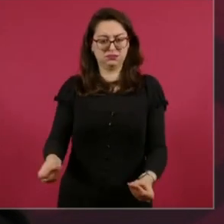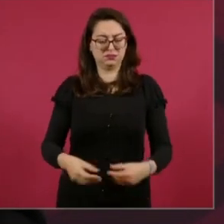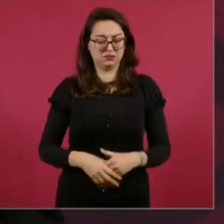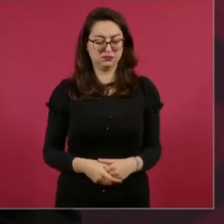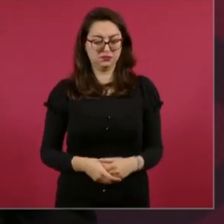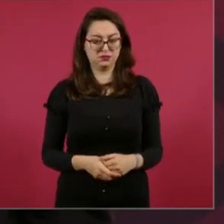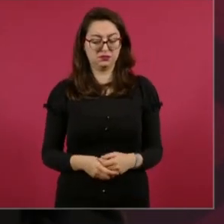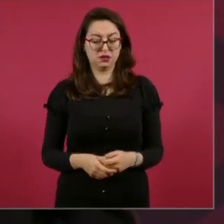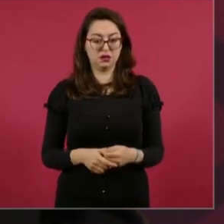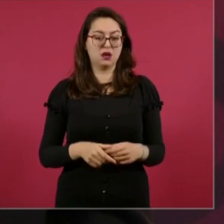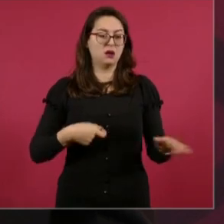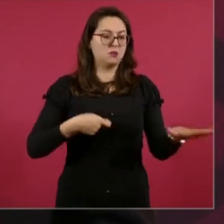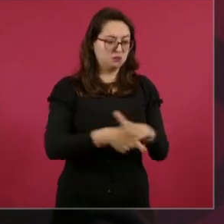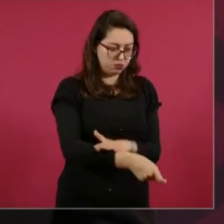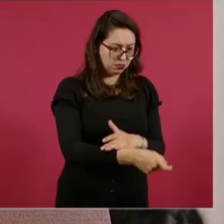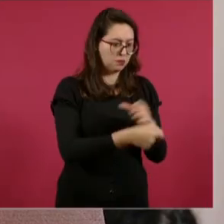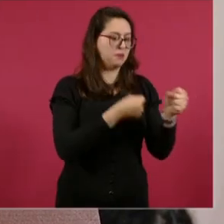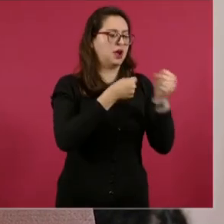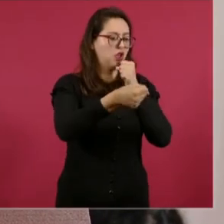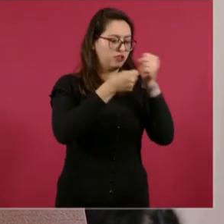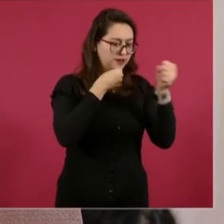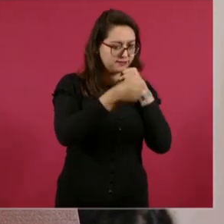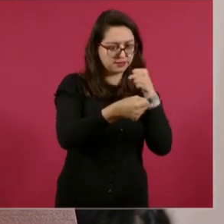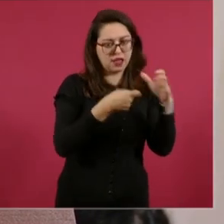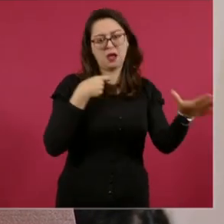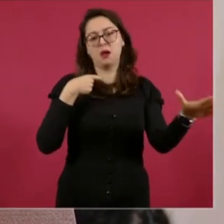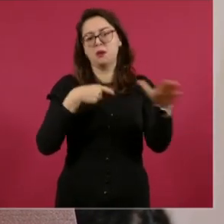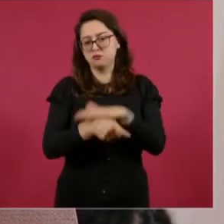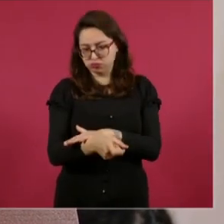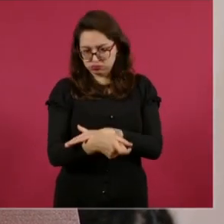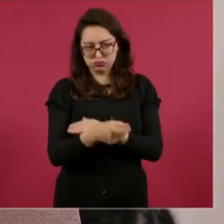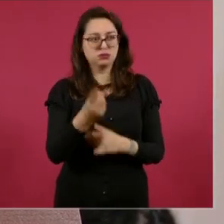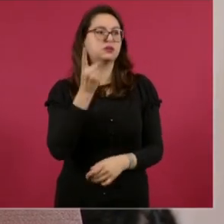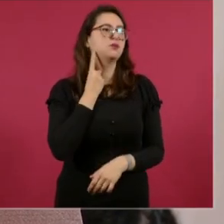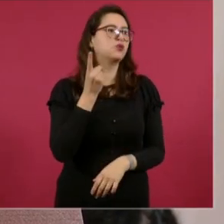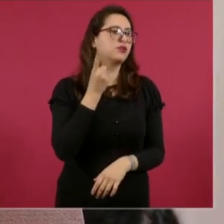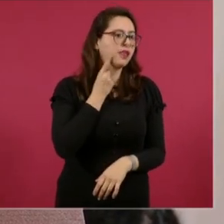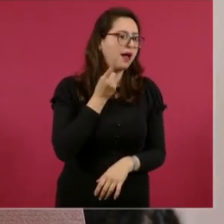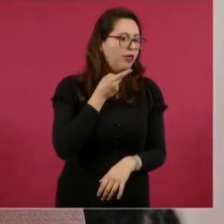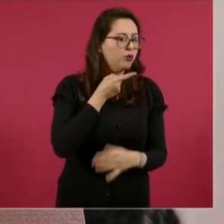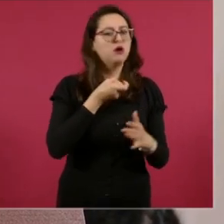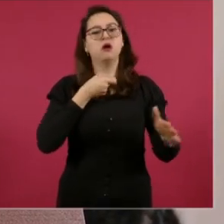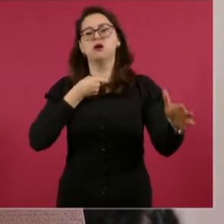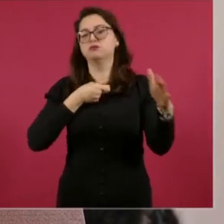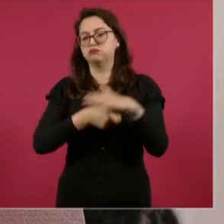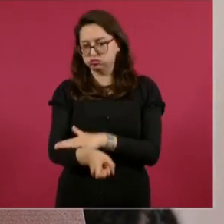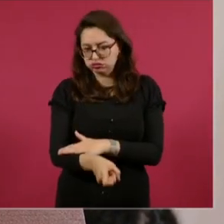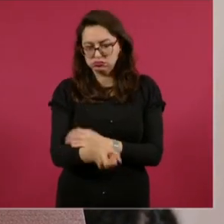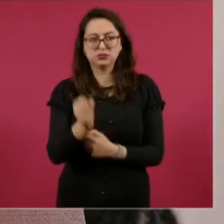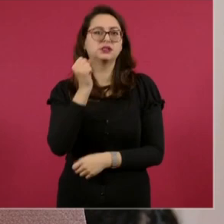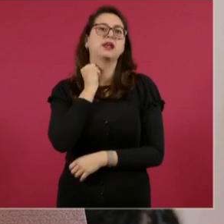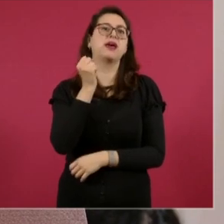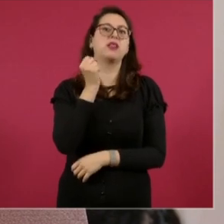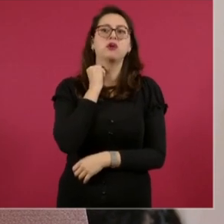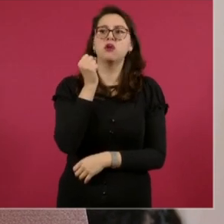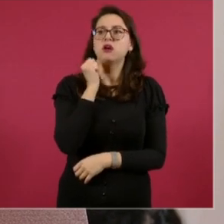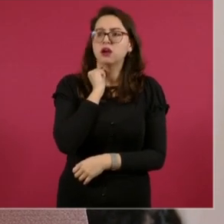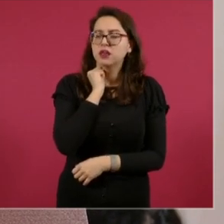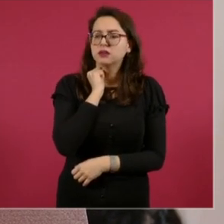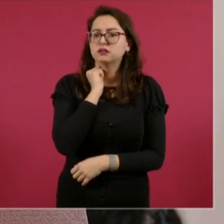bueno, a los medios, ¿sí? A los diputados, a los